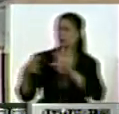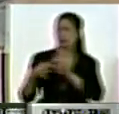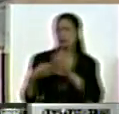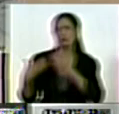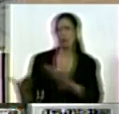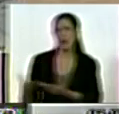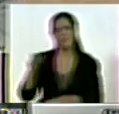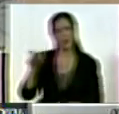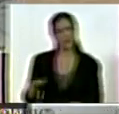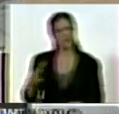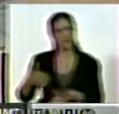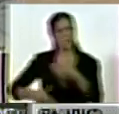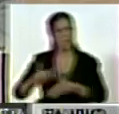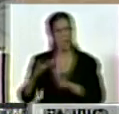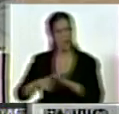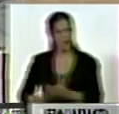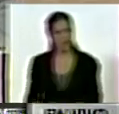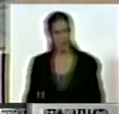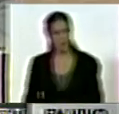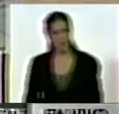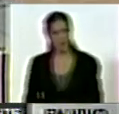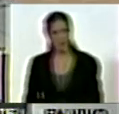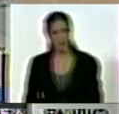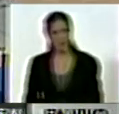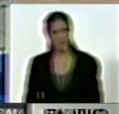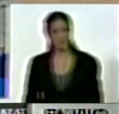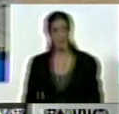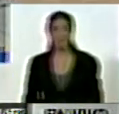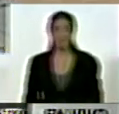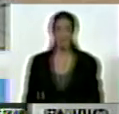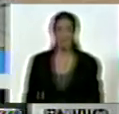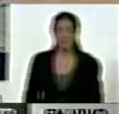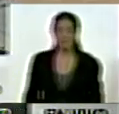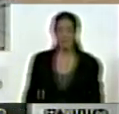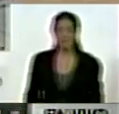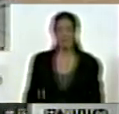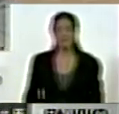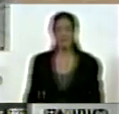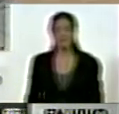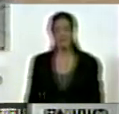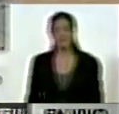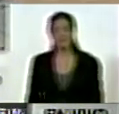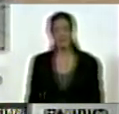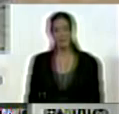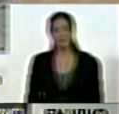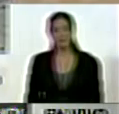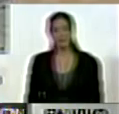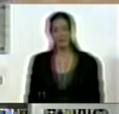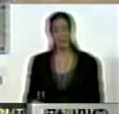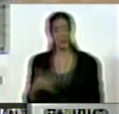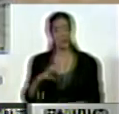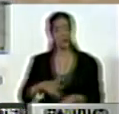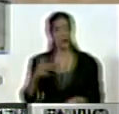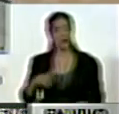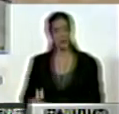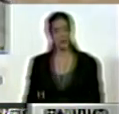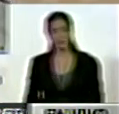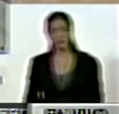están relativas a personas con prontuarios criminales tan acentuados y tan graves.